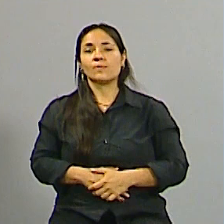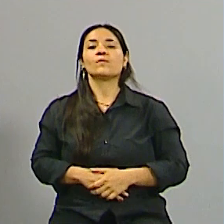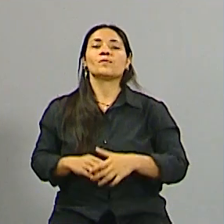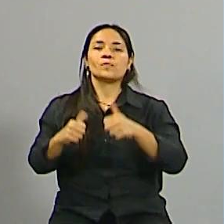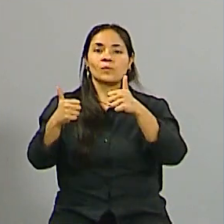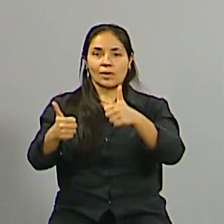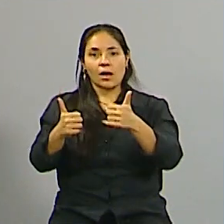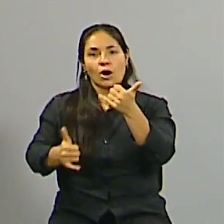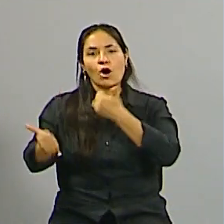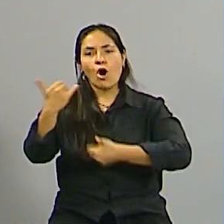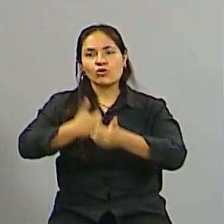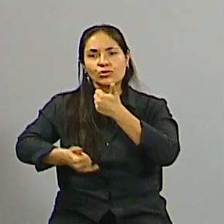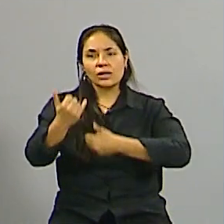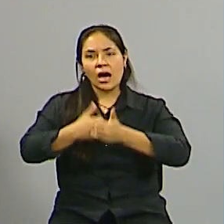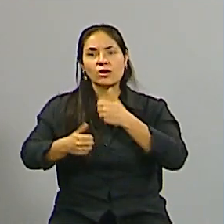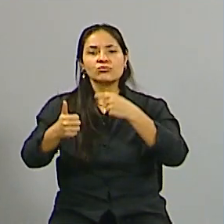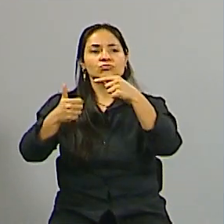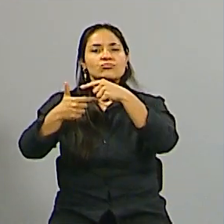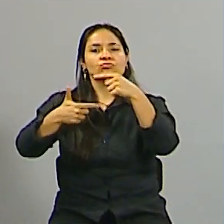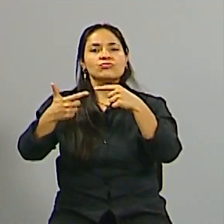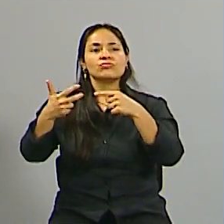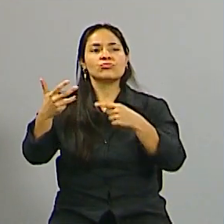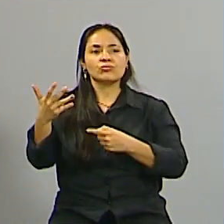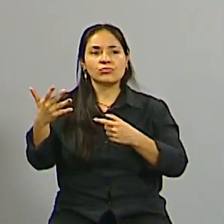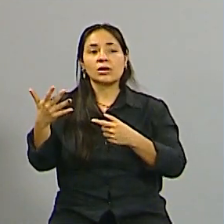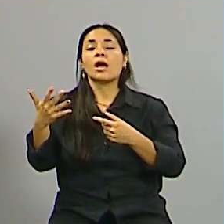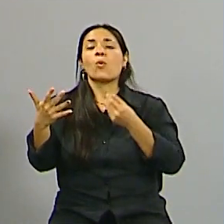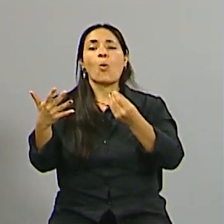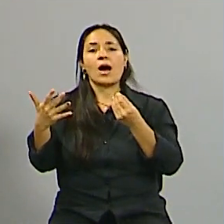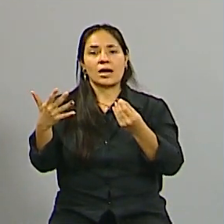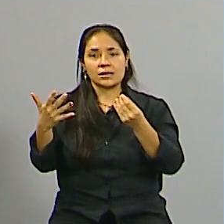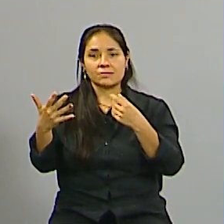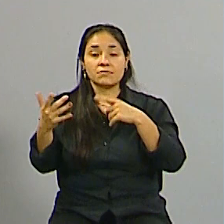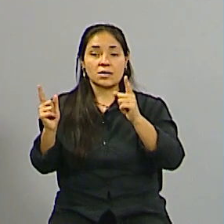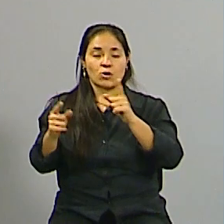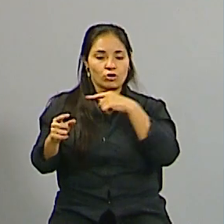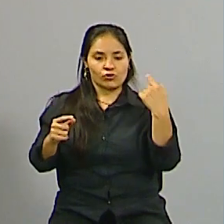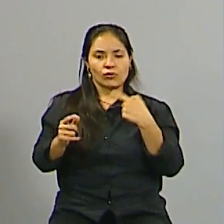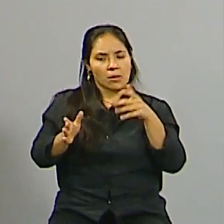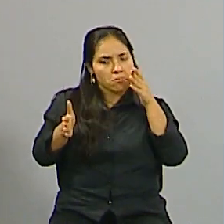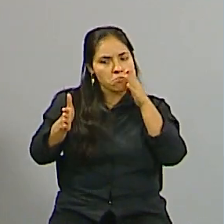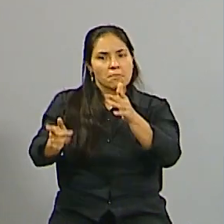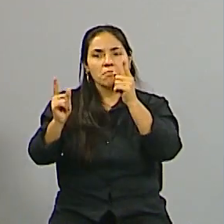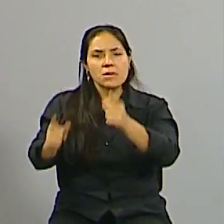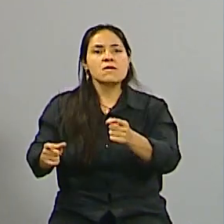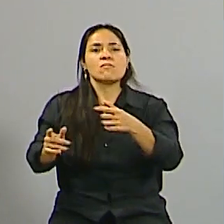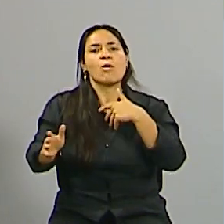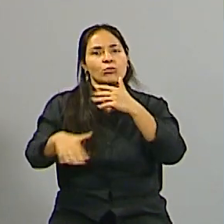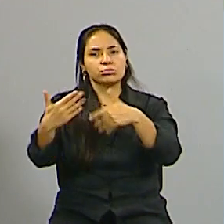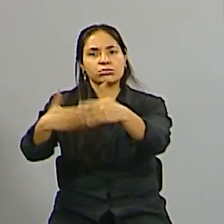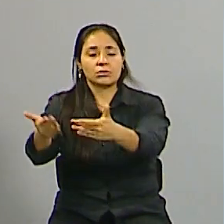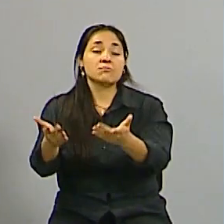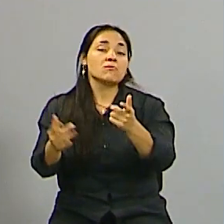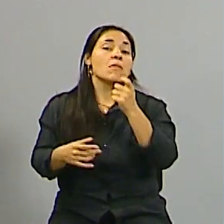qué cuáles van a ser esos ejes, ¿no? Porque vos decís, bueno, vamos a seguir por el mismo camino, pero para aquellos, digo, que no son tal vez vecinos